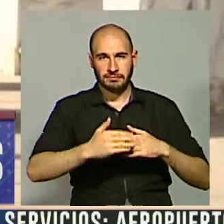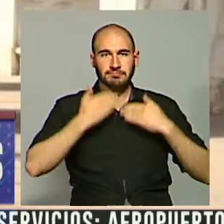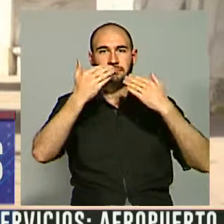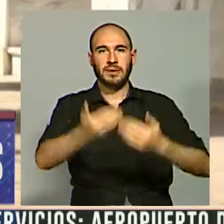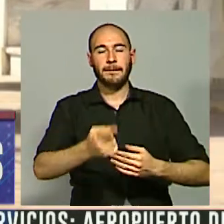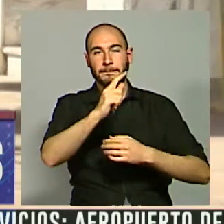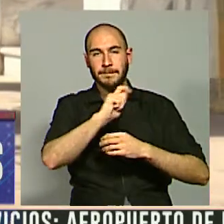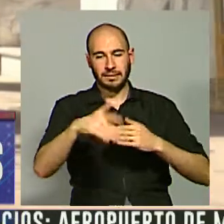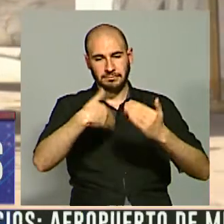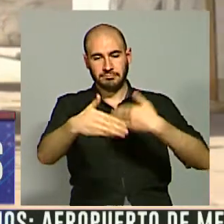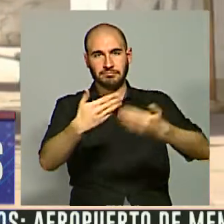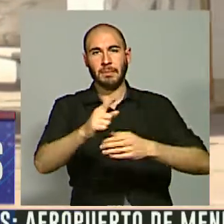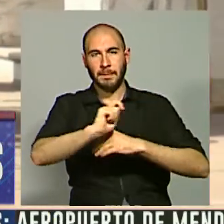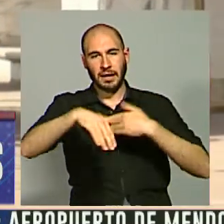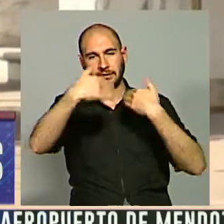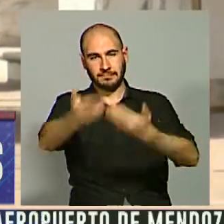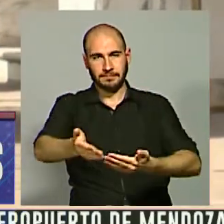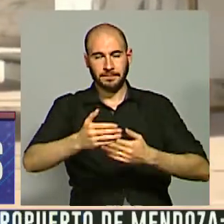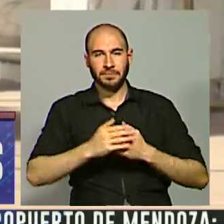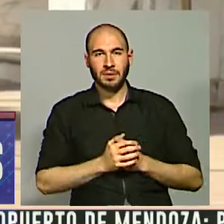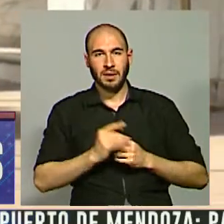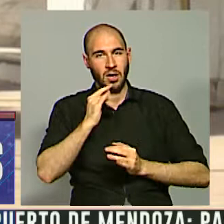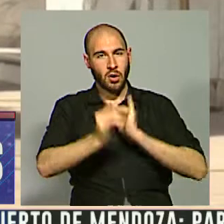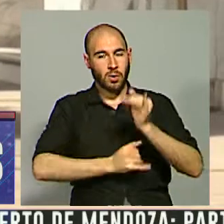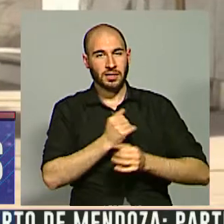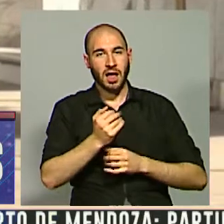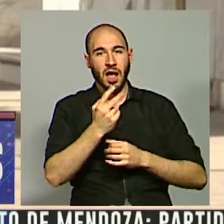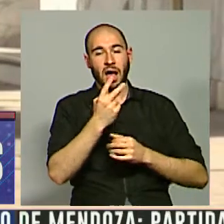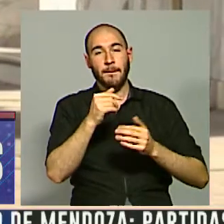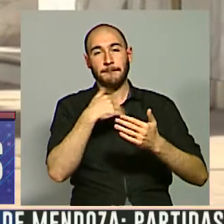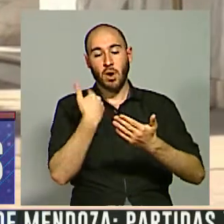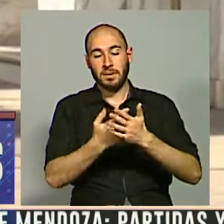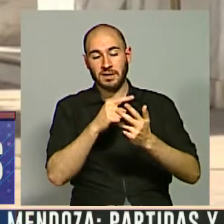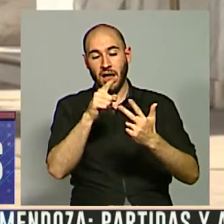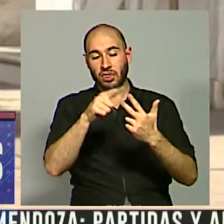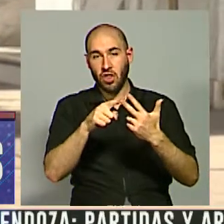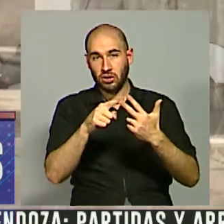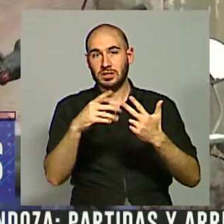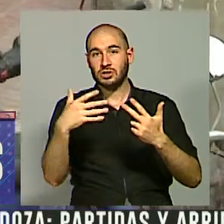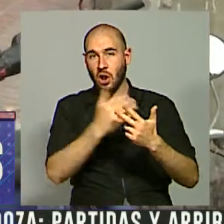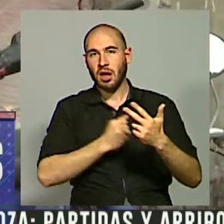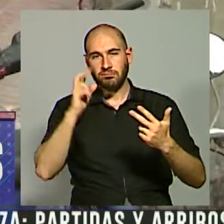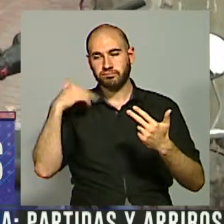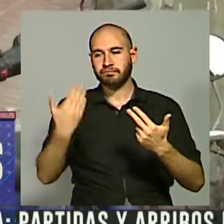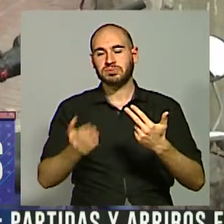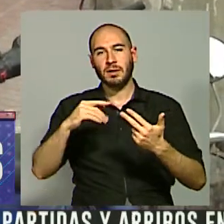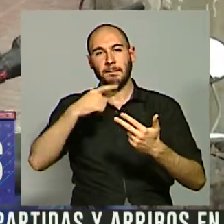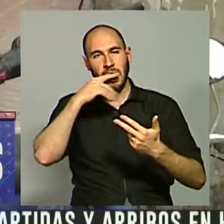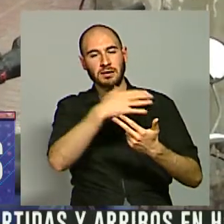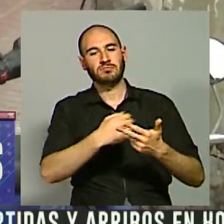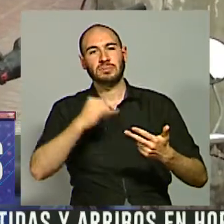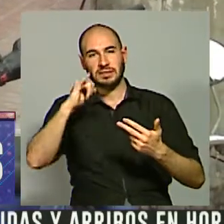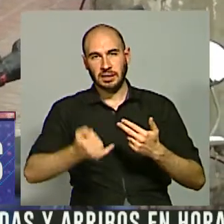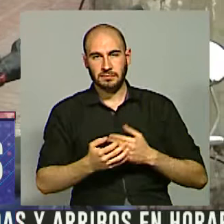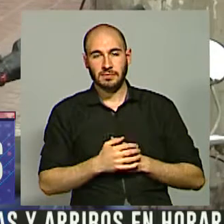los meses subsiguientes, en donde, lo remarcamos, dos de las tres propuestas acercadas por Cornejo fueron aceptadas por Mauricio